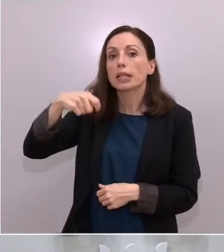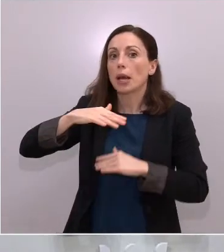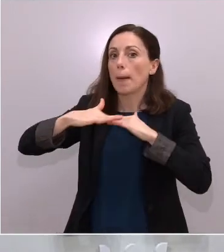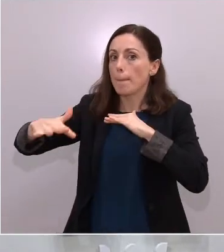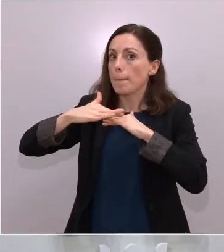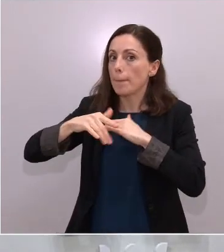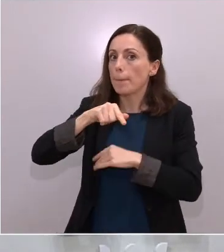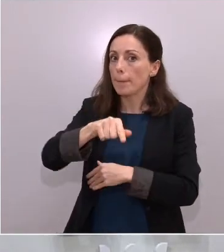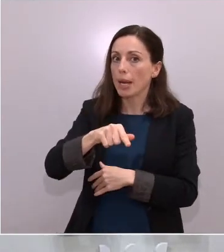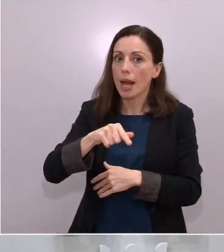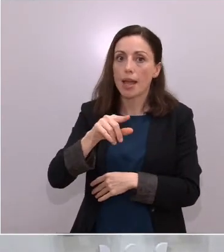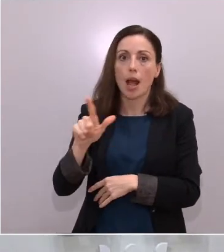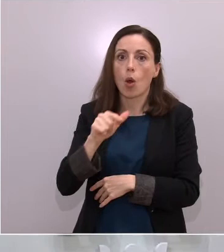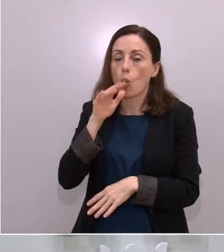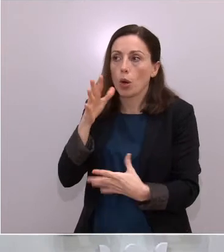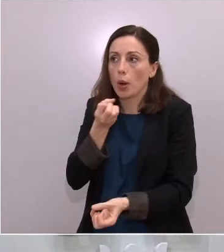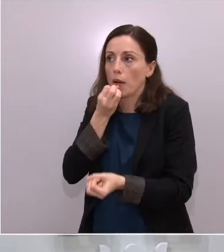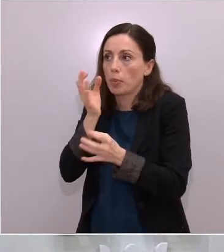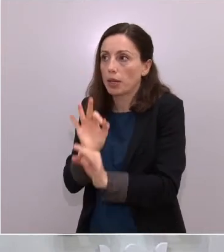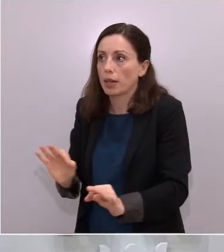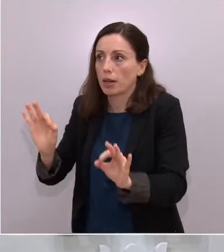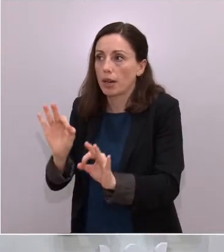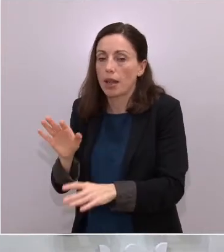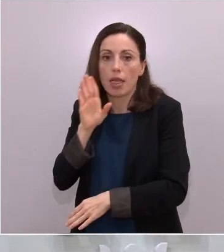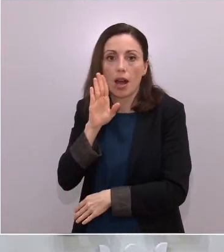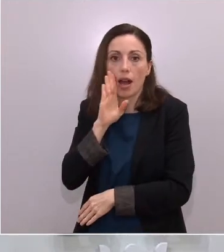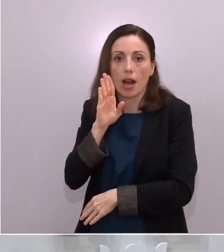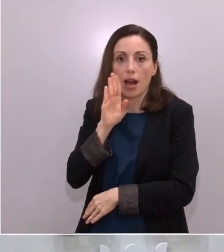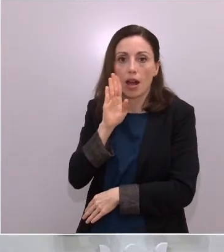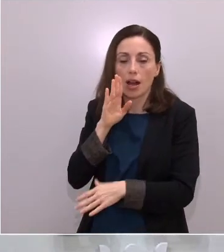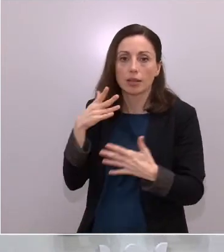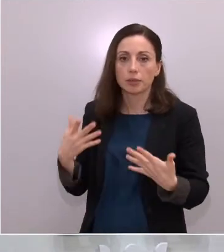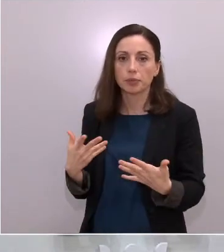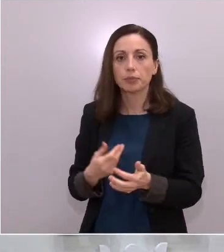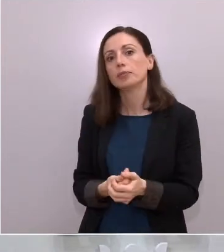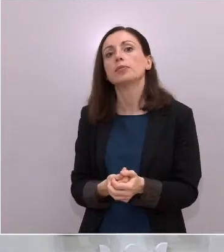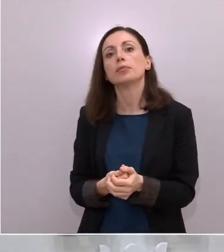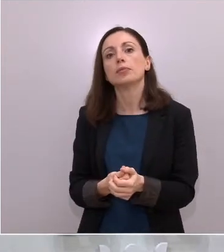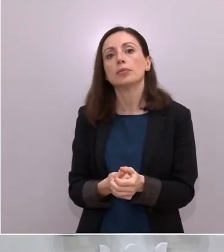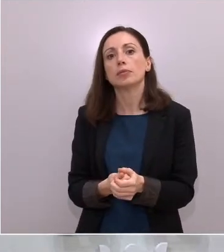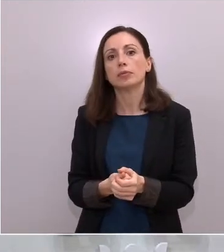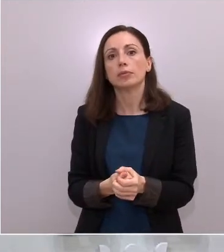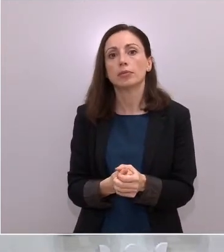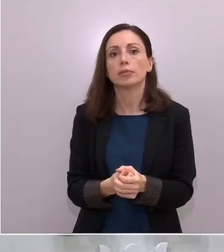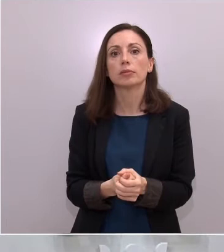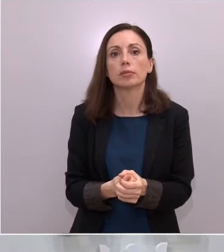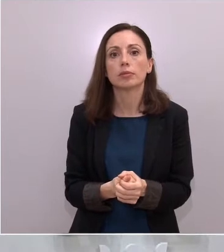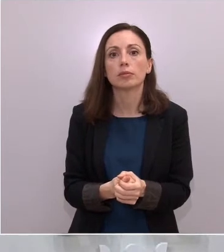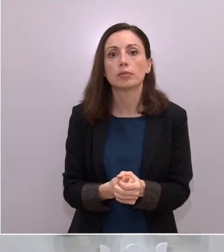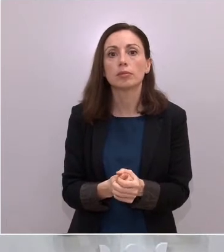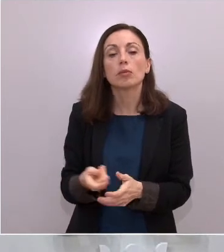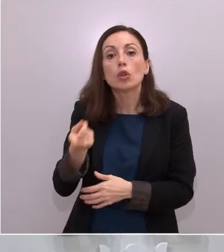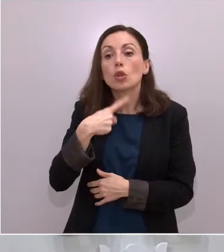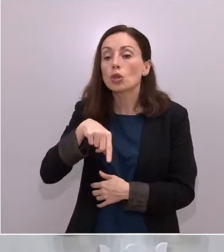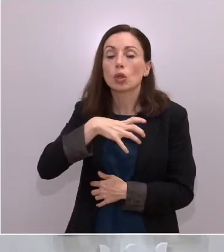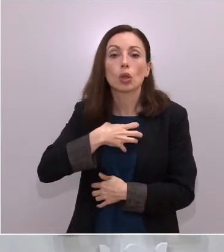playas en julio, precisamente por lo que estamos hablando y por lo que he querido referirme públicamente. No